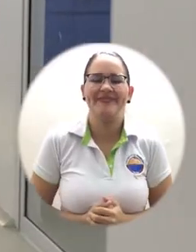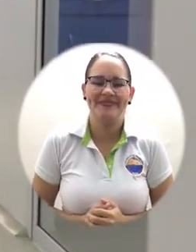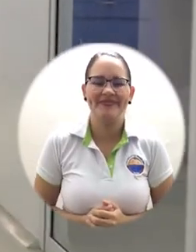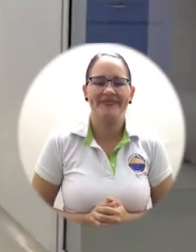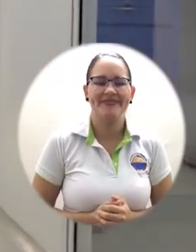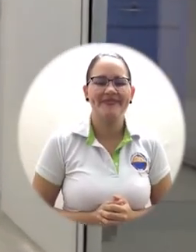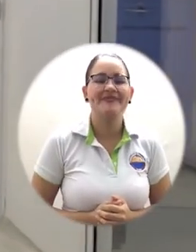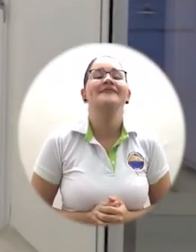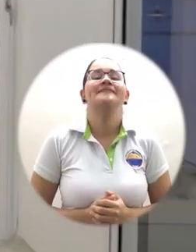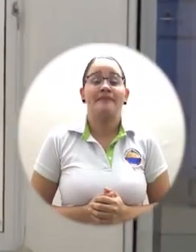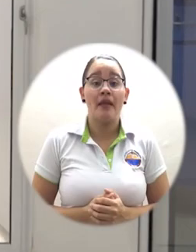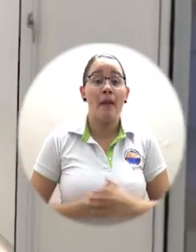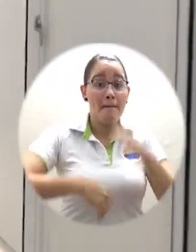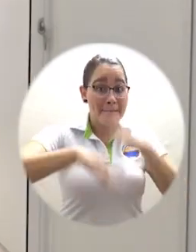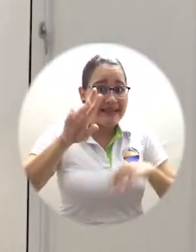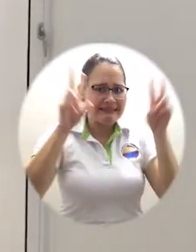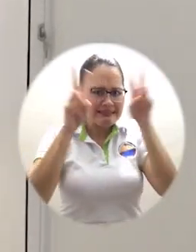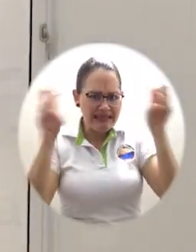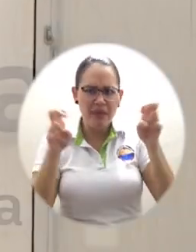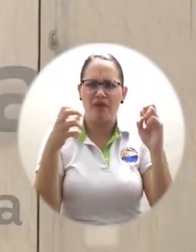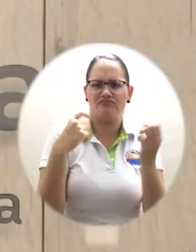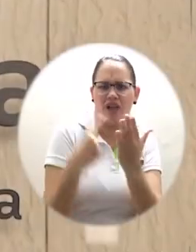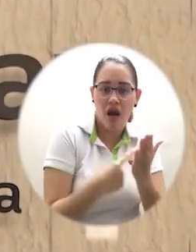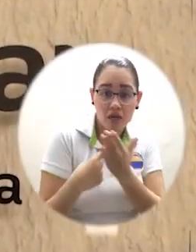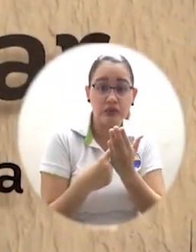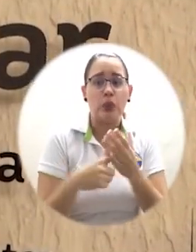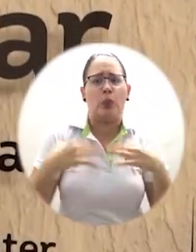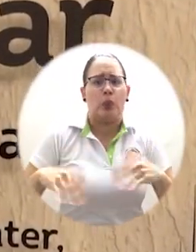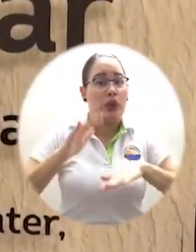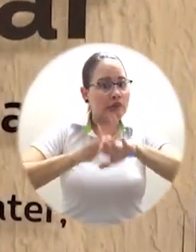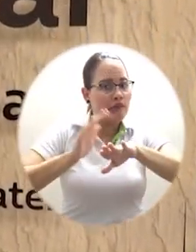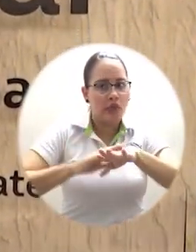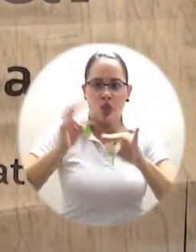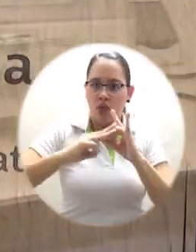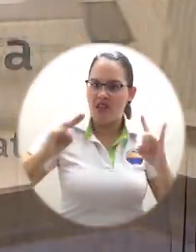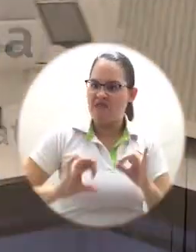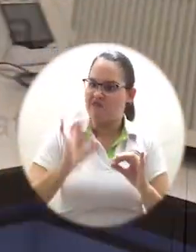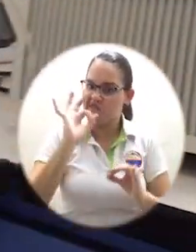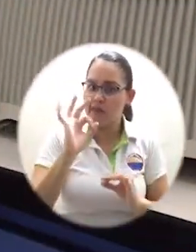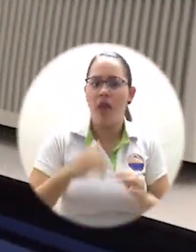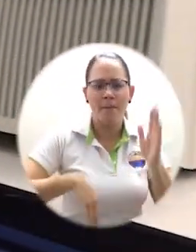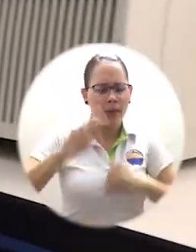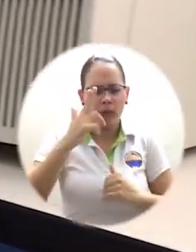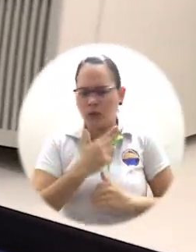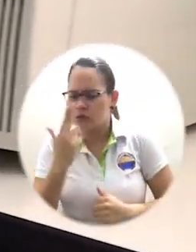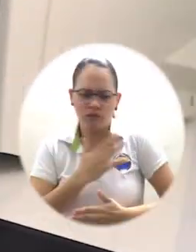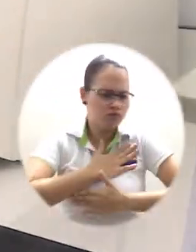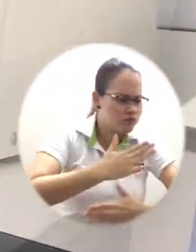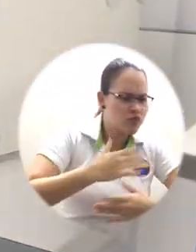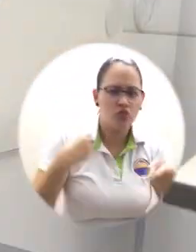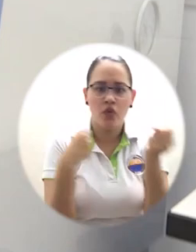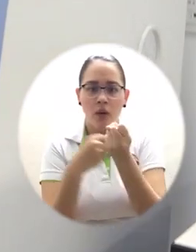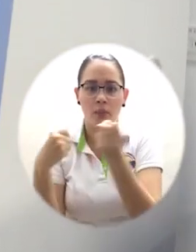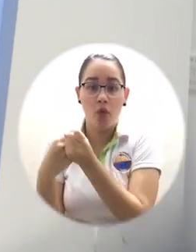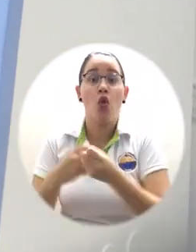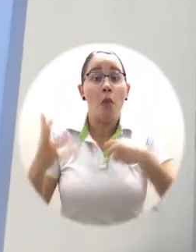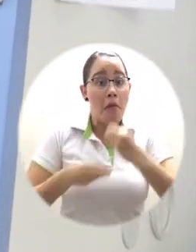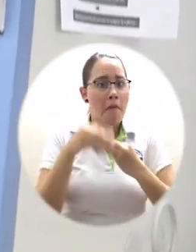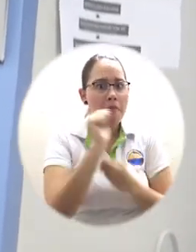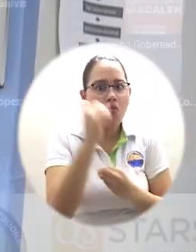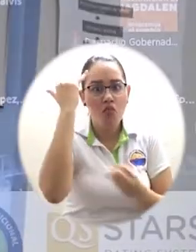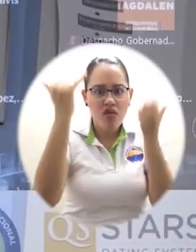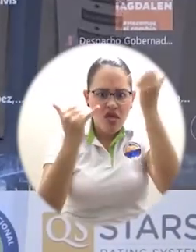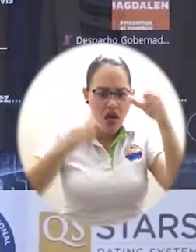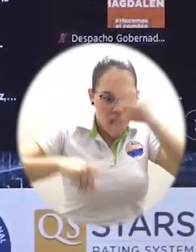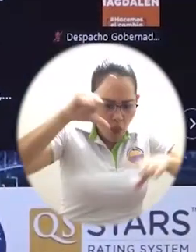Durante la sesión fueron exaltados el compromiso de la alma mater con el territorio al adecuar con recursos propios el laboratorio para diagnóstico del COVID-19,